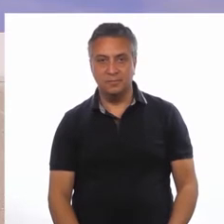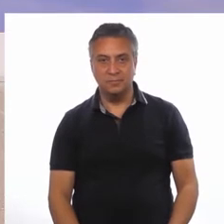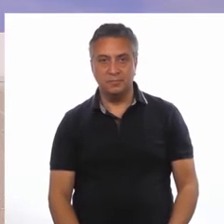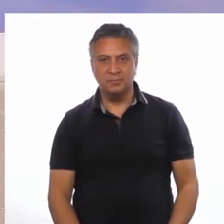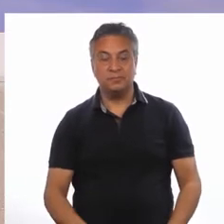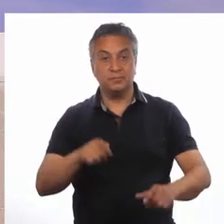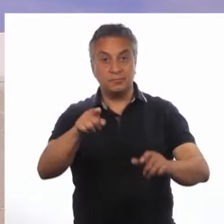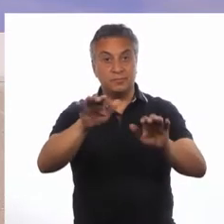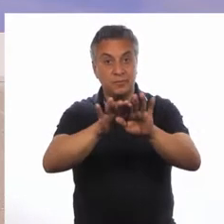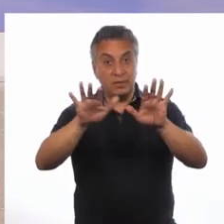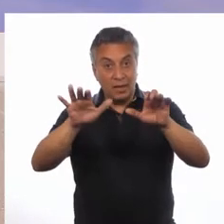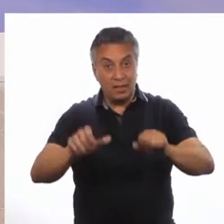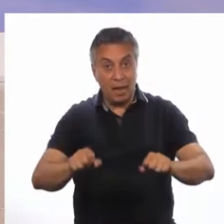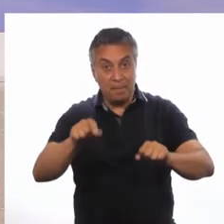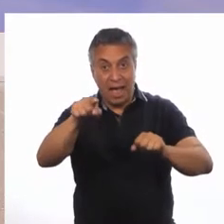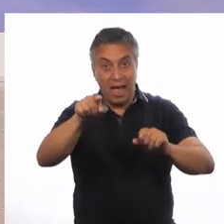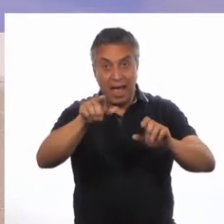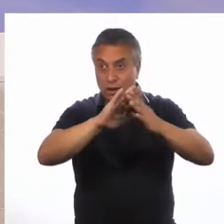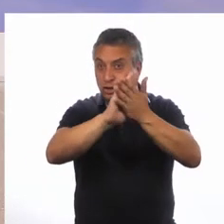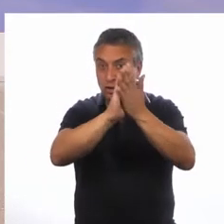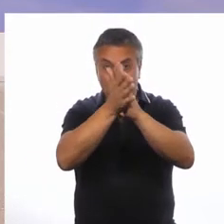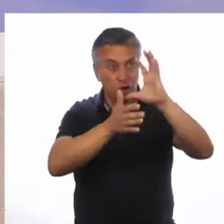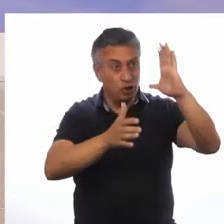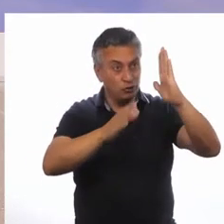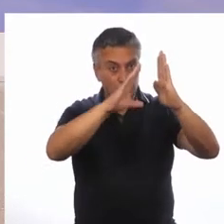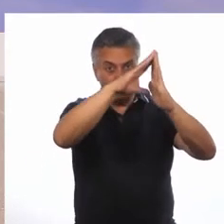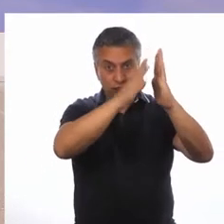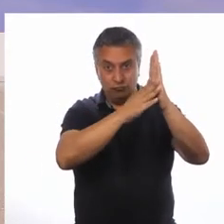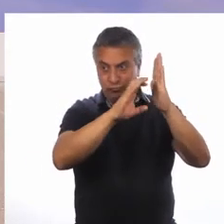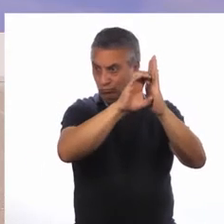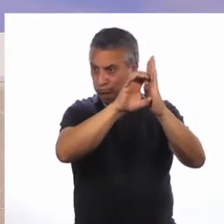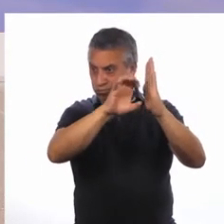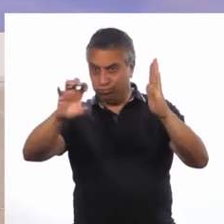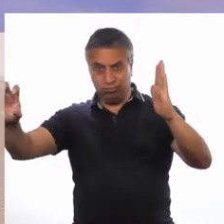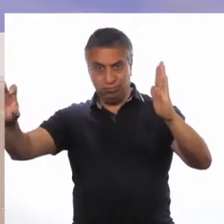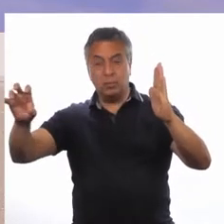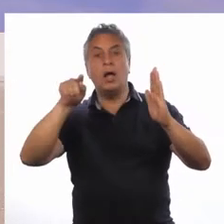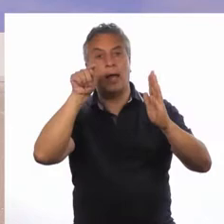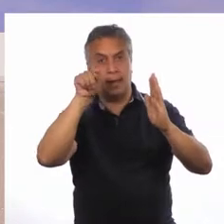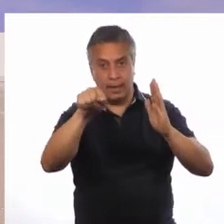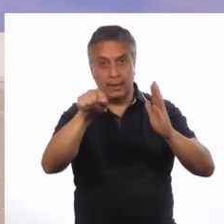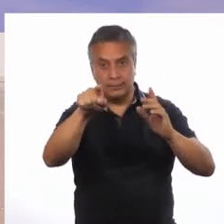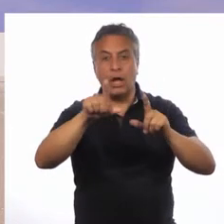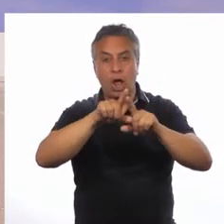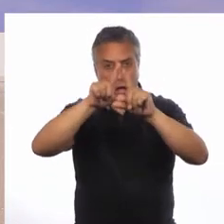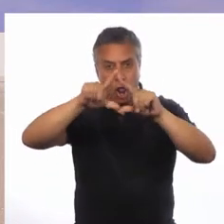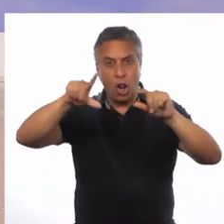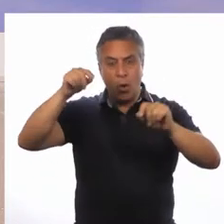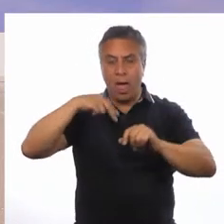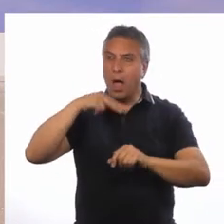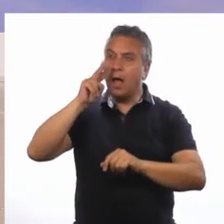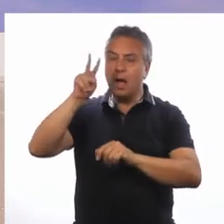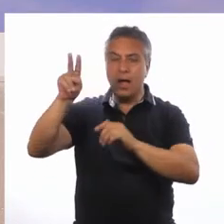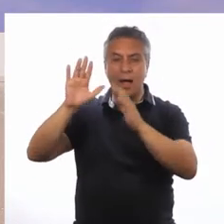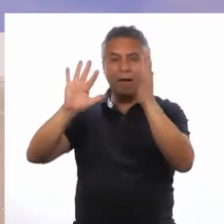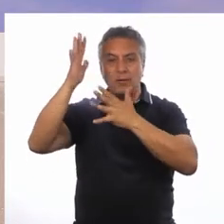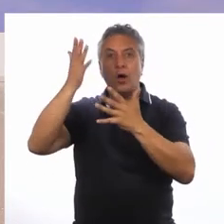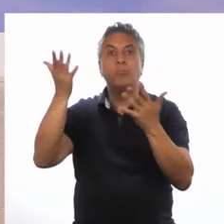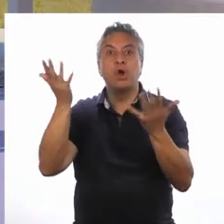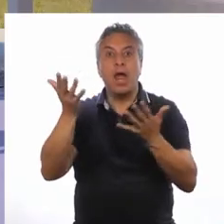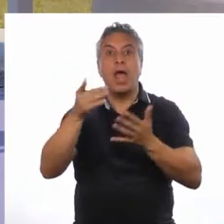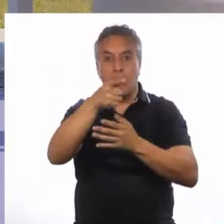En el sistema solar, lo que ilumina todo es la luz del Sol. Y en particular, nuestra luna la vemos brillante porque ilumina parte de esa